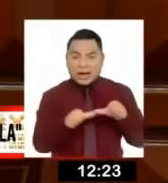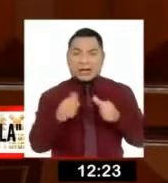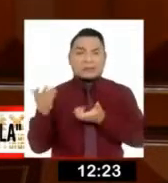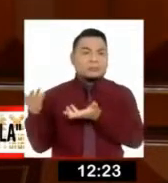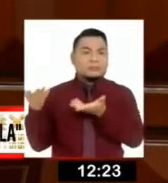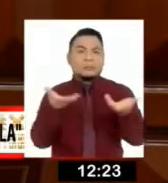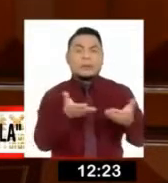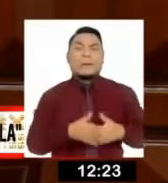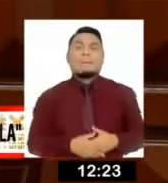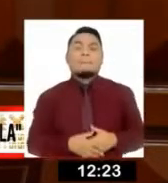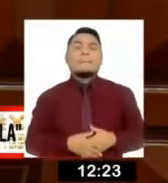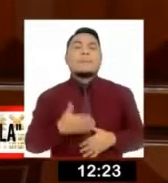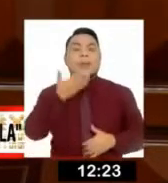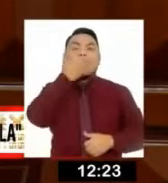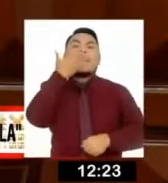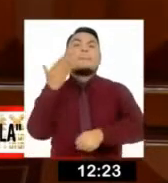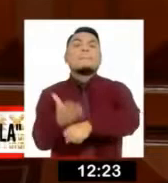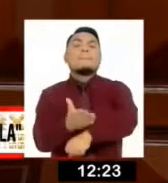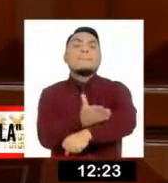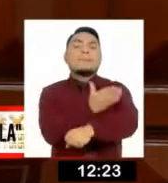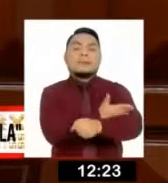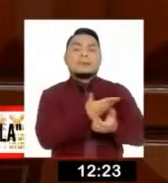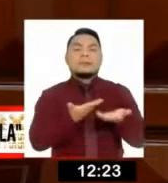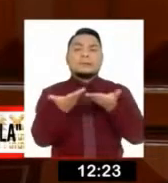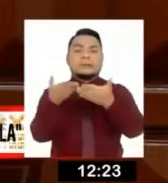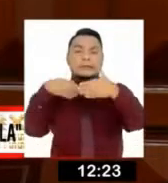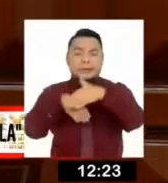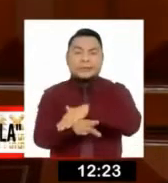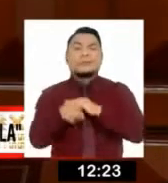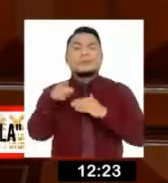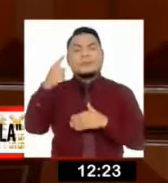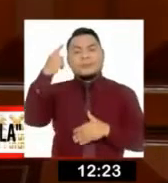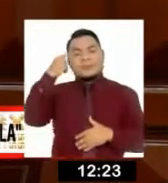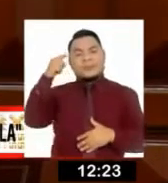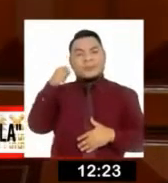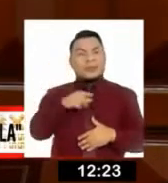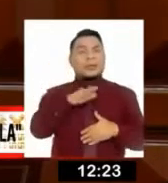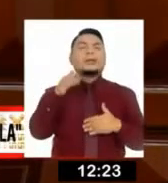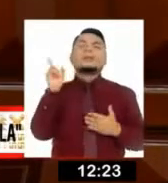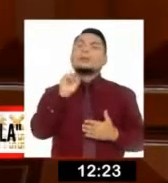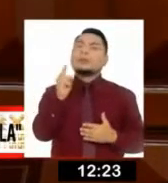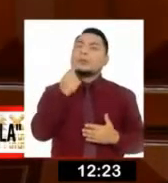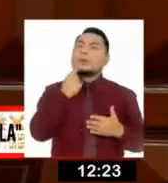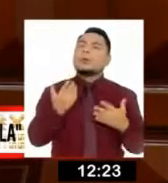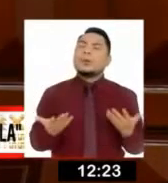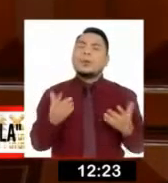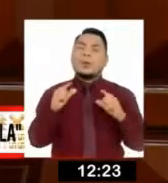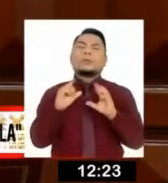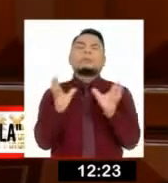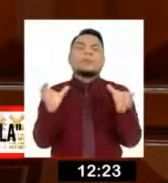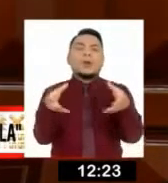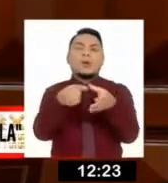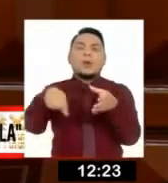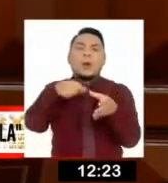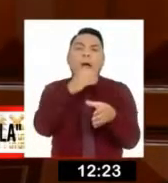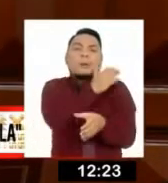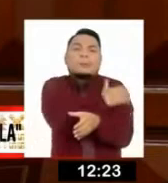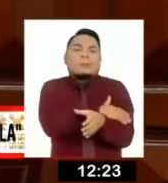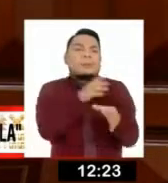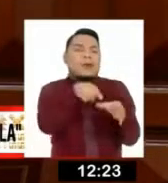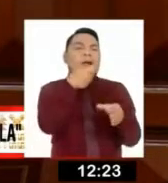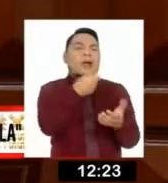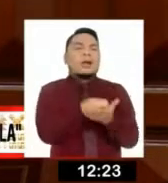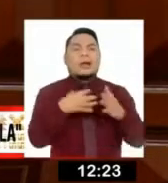receptoras. Mejorar la distribución del ingreso donde la intervención no genere grupos